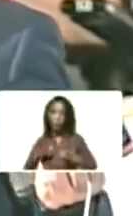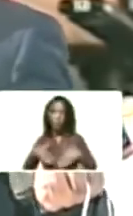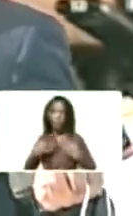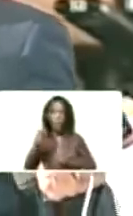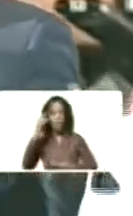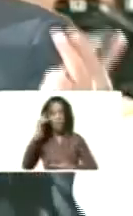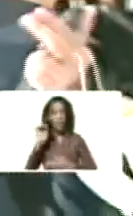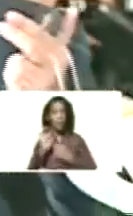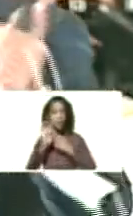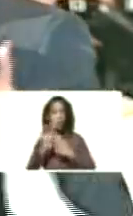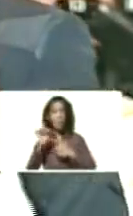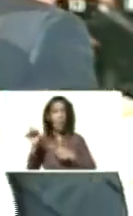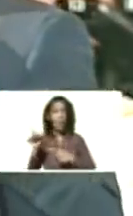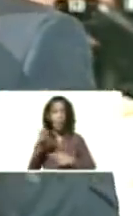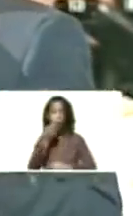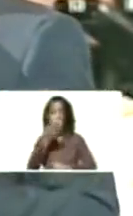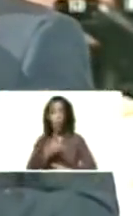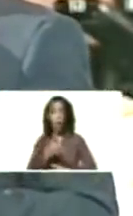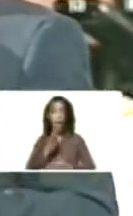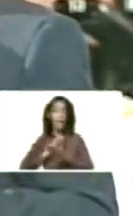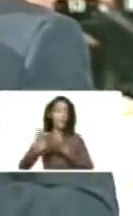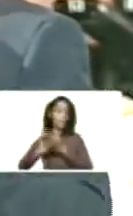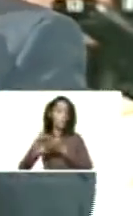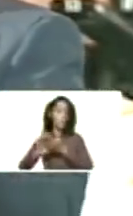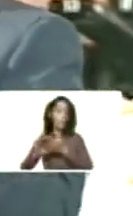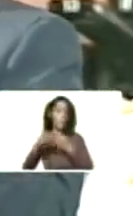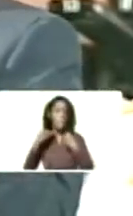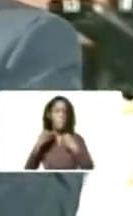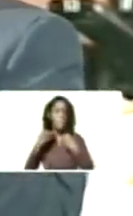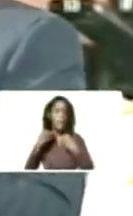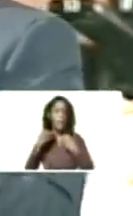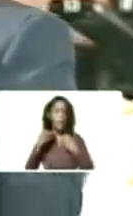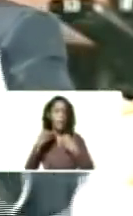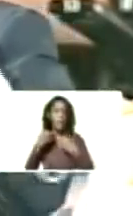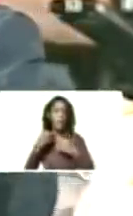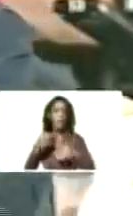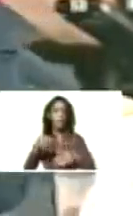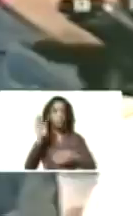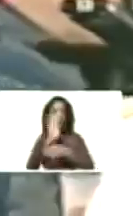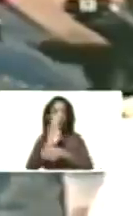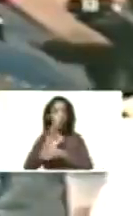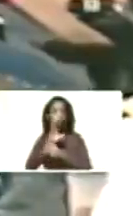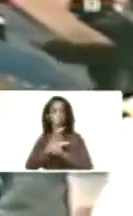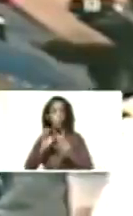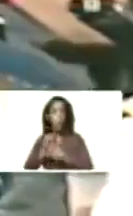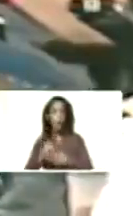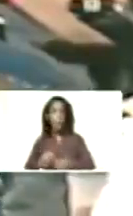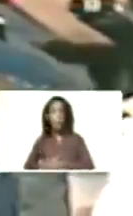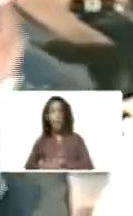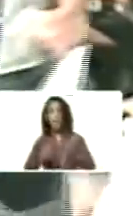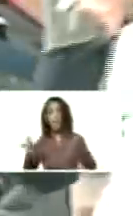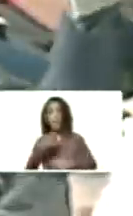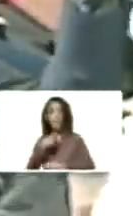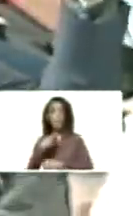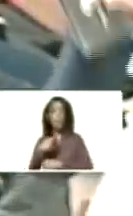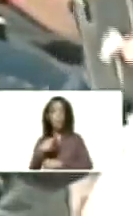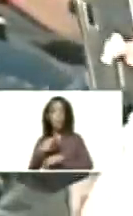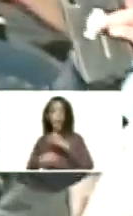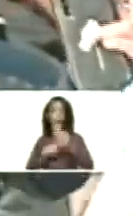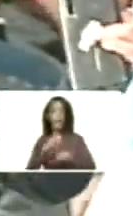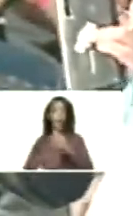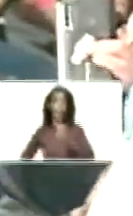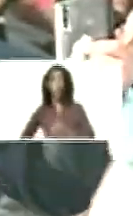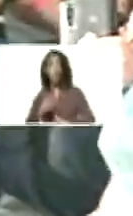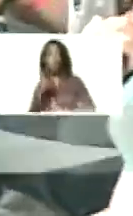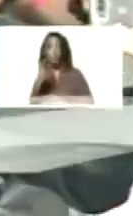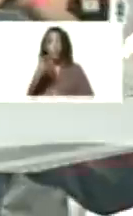por referencia, es una buena excusa, un buen pretexto para visibilizar la más grande inversión realizada desde la fundación